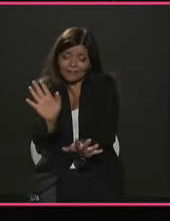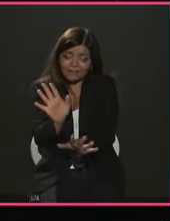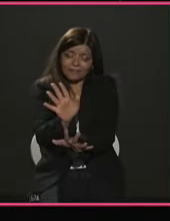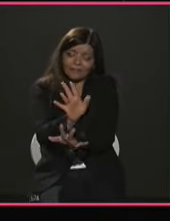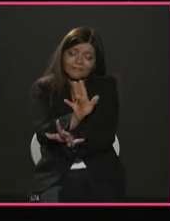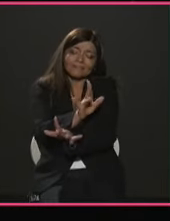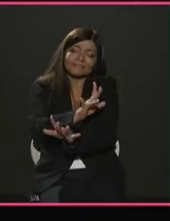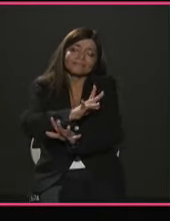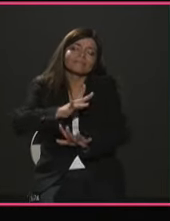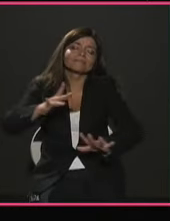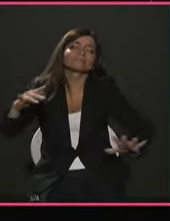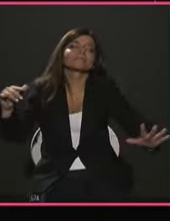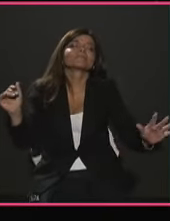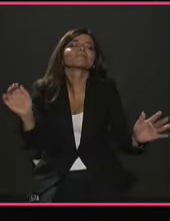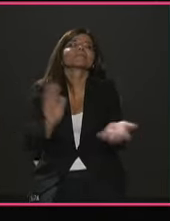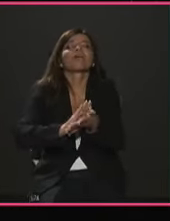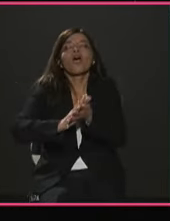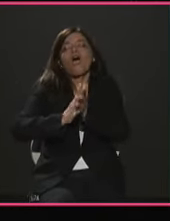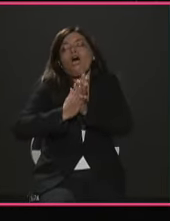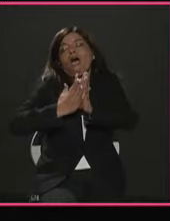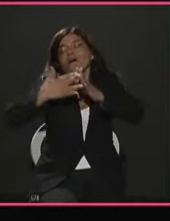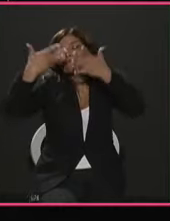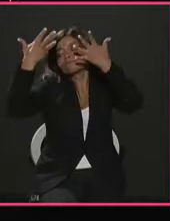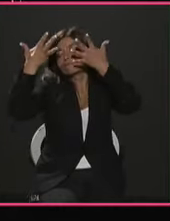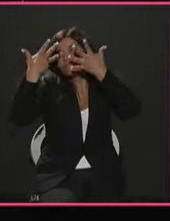sombra lo tengo